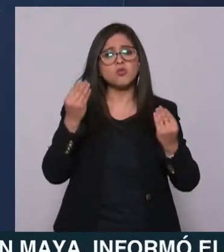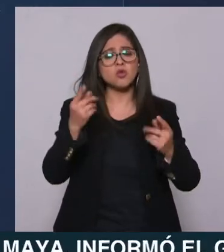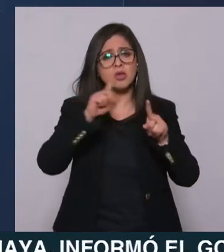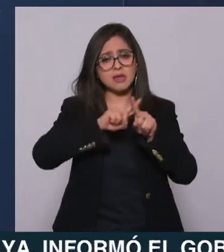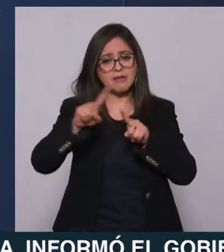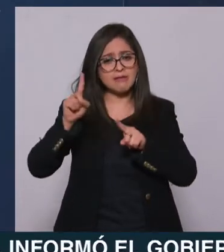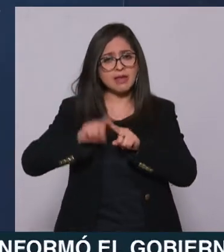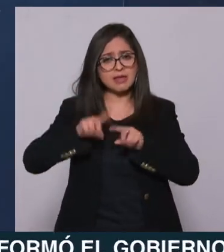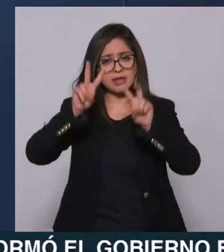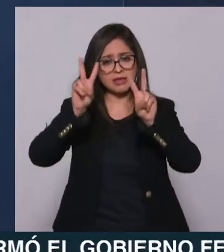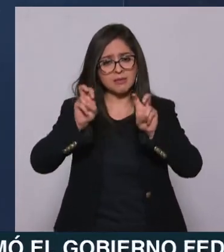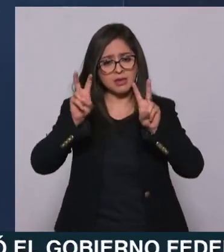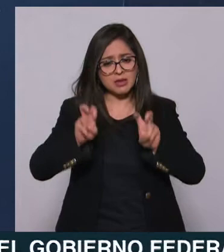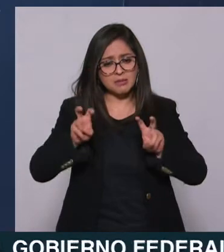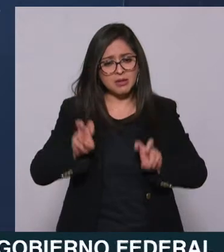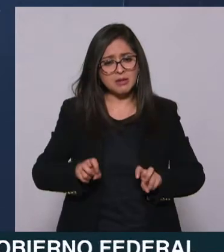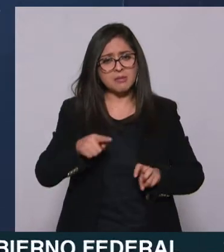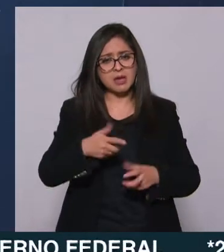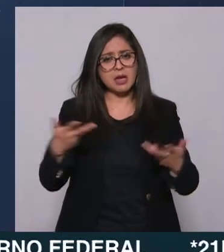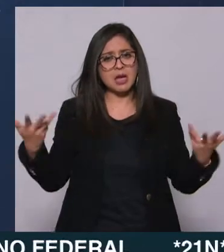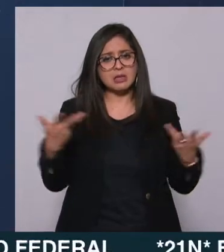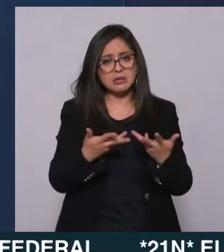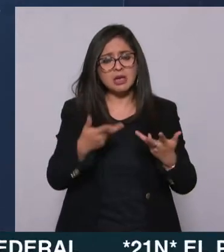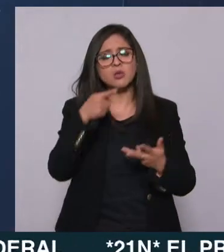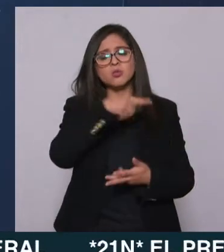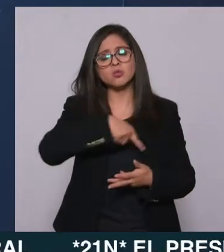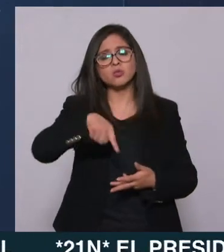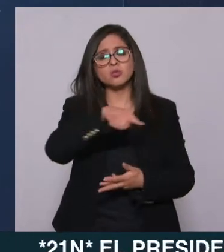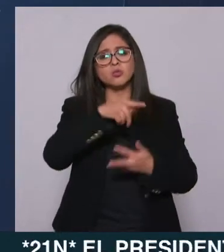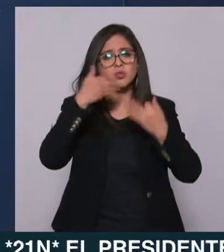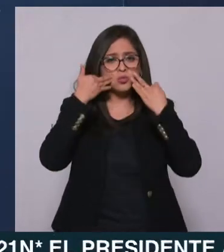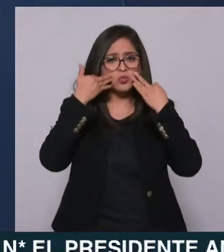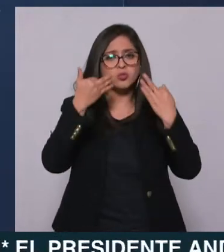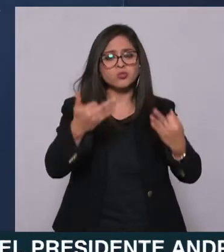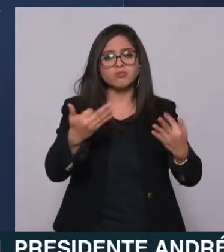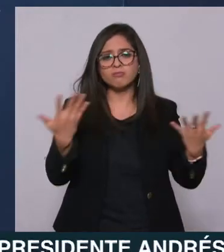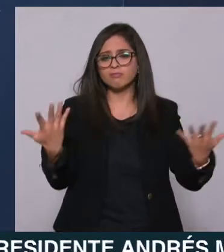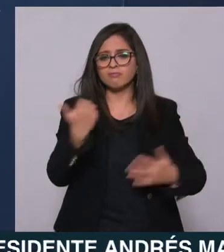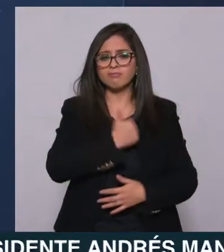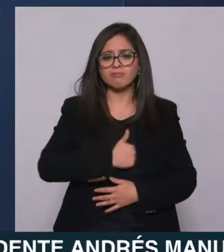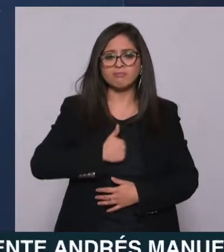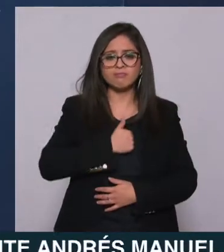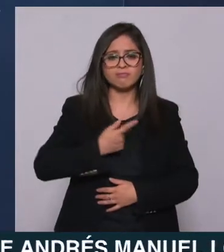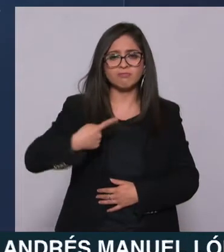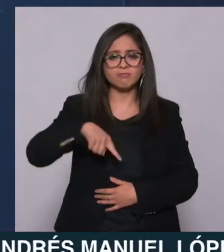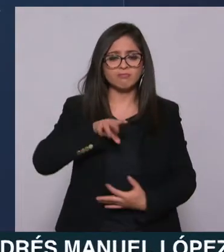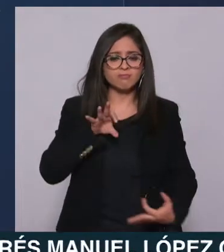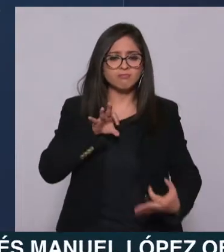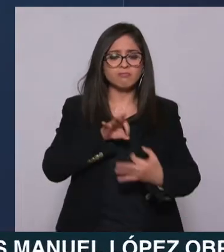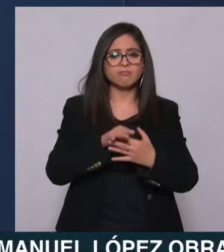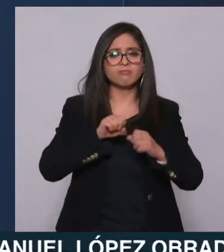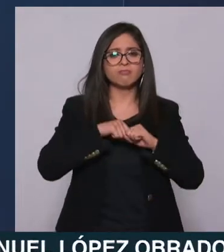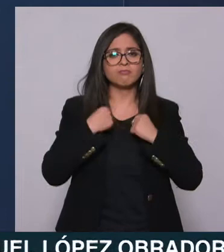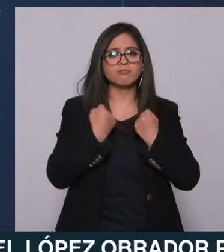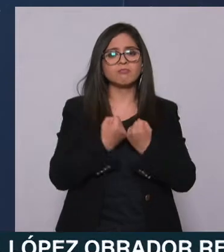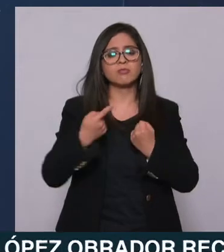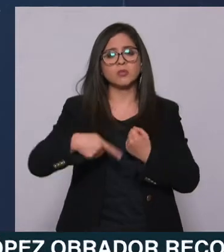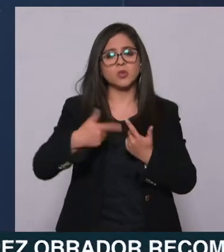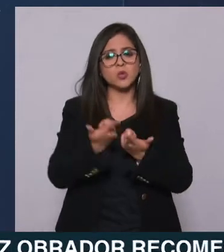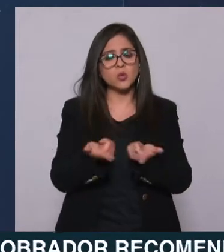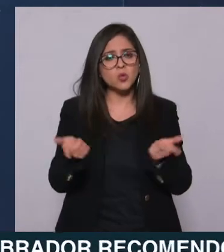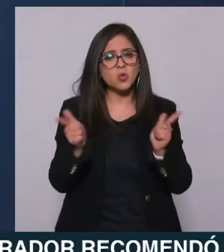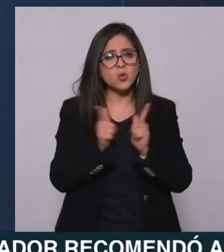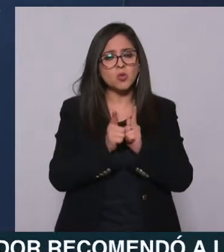para analizar, se pondrá en evidencia la lamentable vinculación que existe entre grupos del